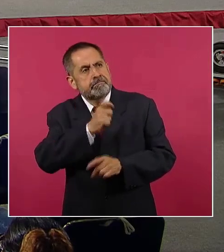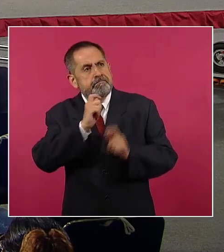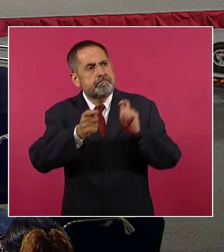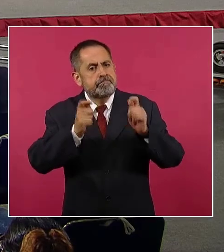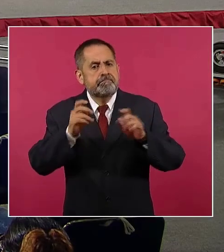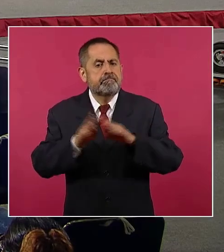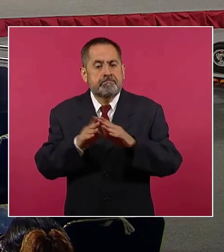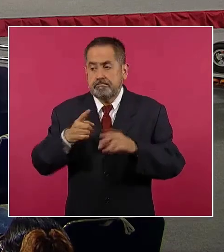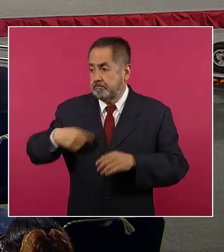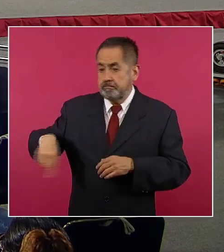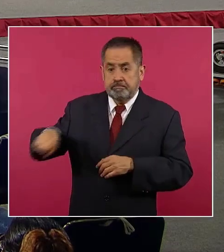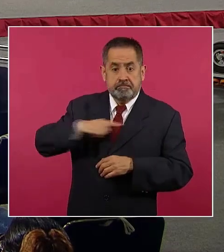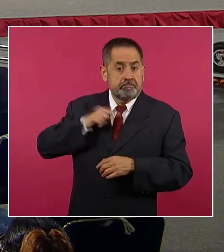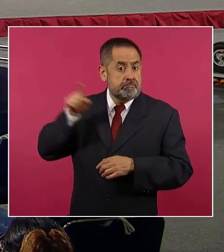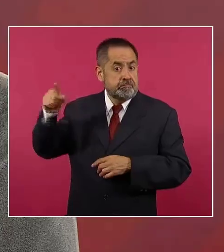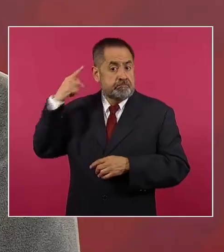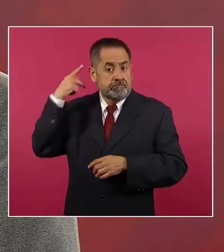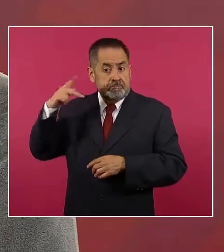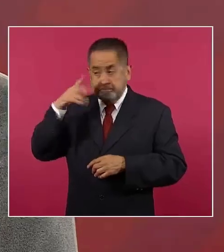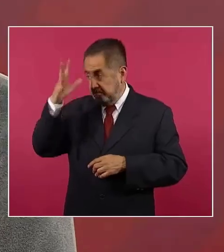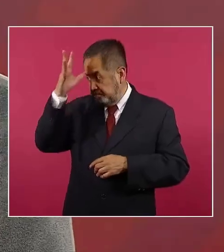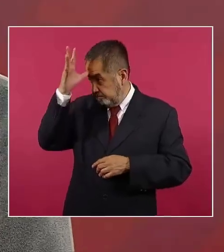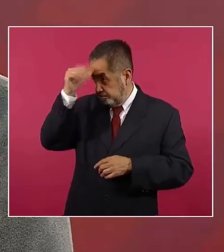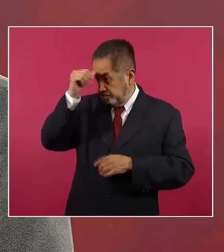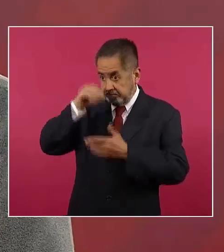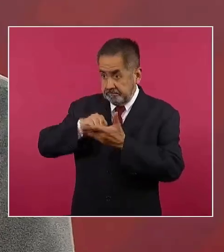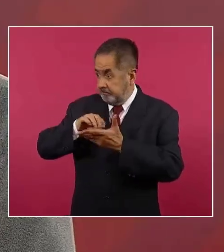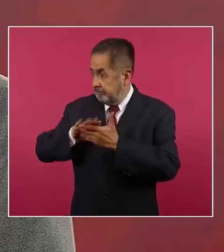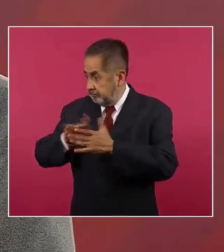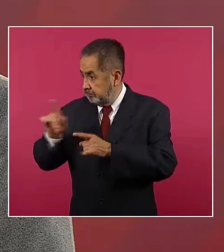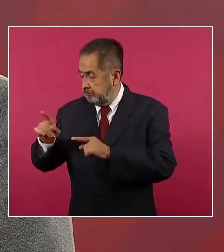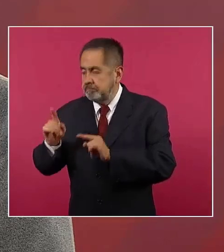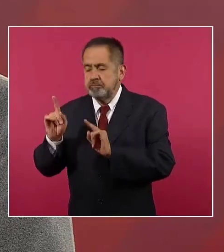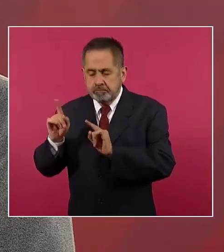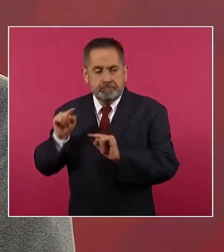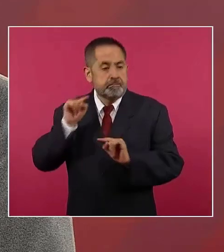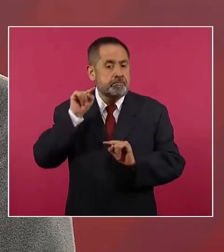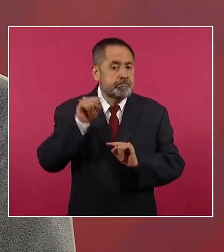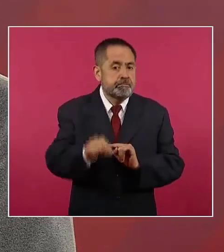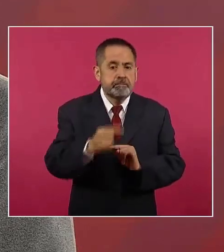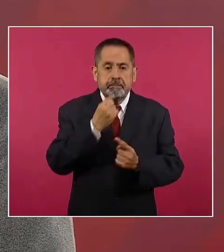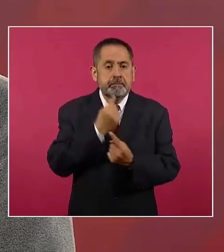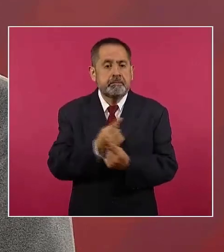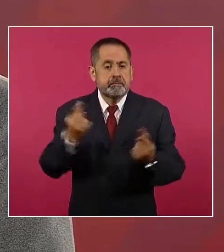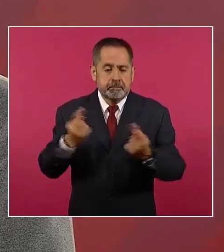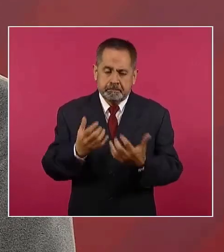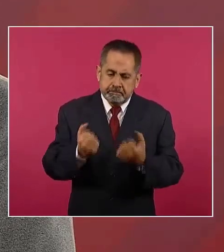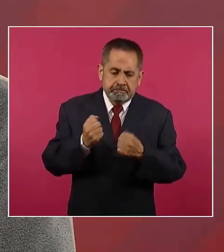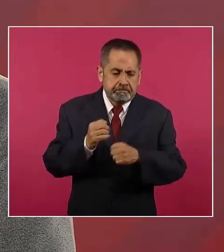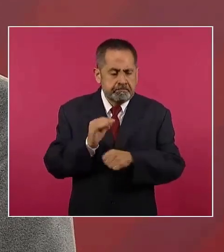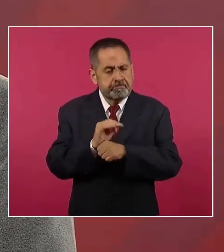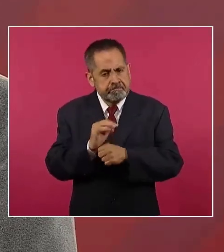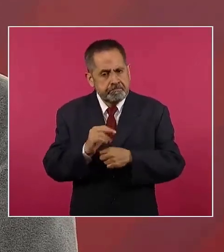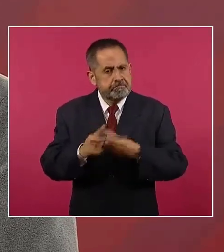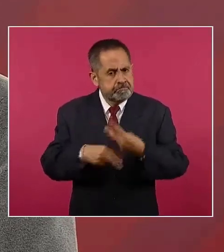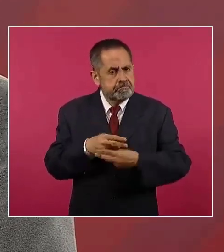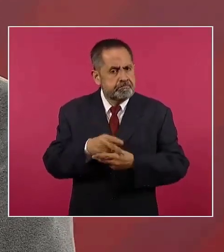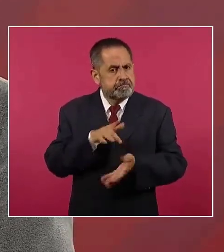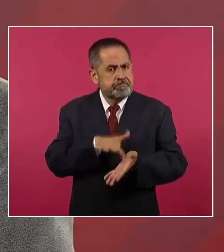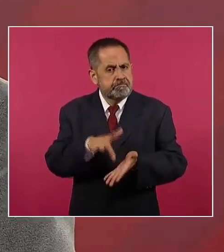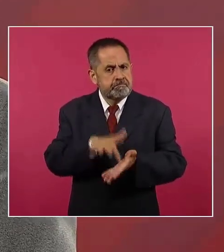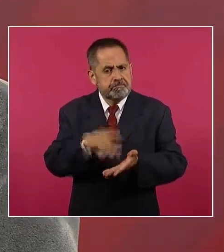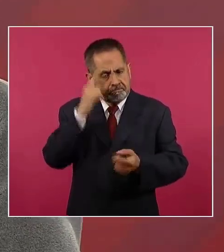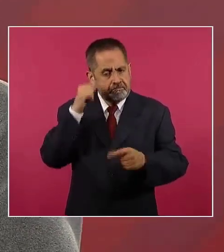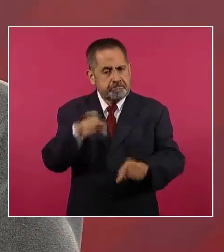acordamos en Puebla Que fue recuperar a nuestros niños, niñas y adolescentes Así como para también ver cómo está el